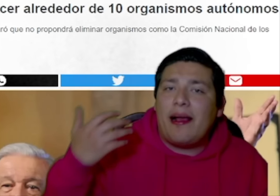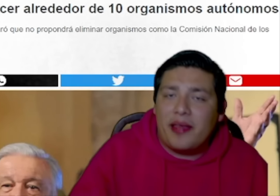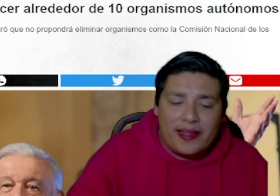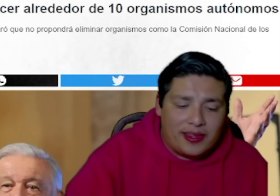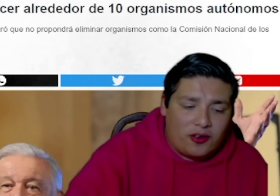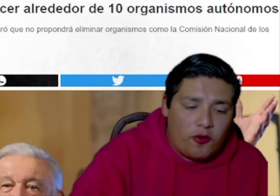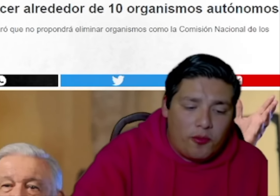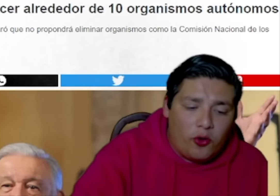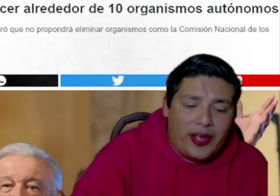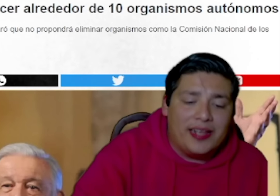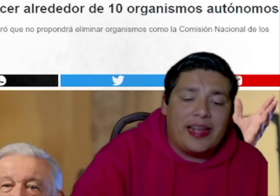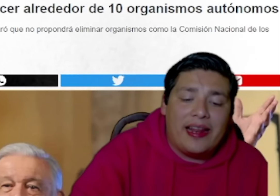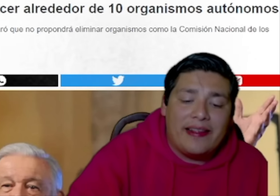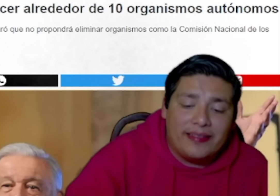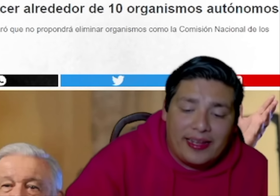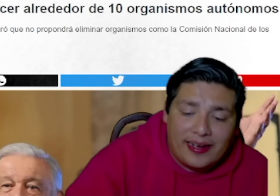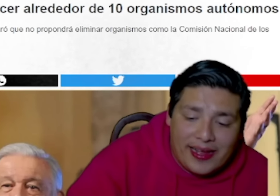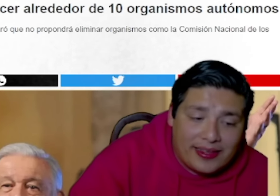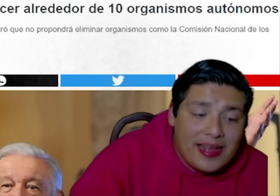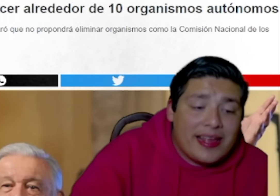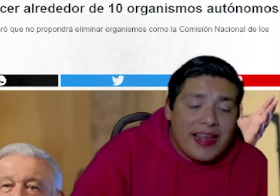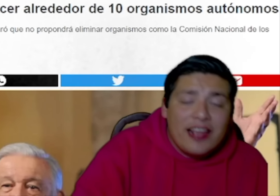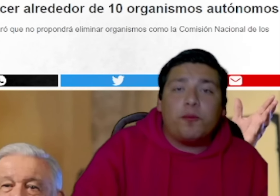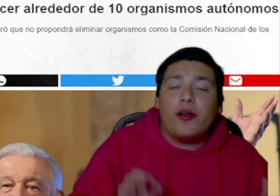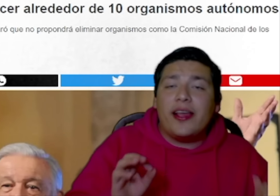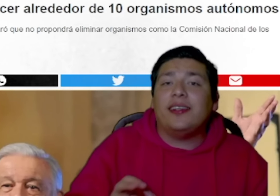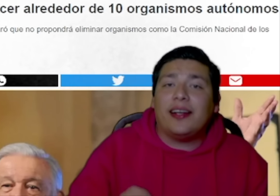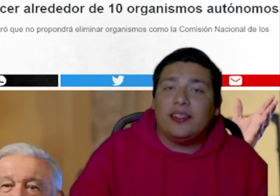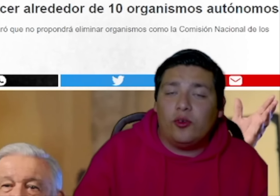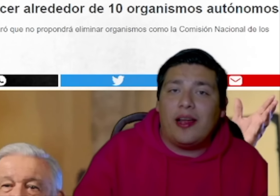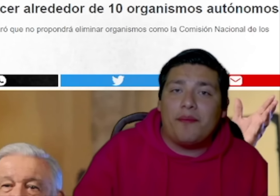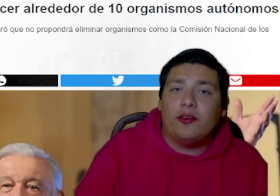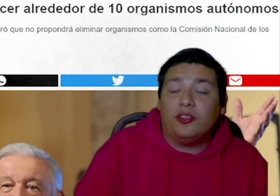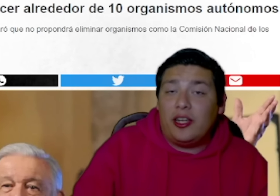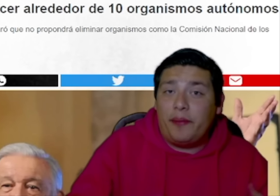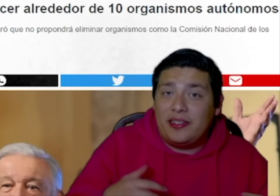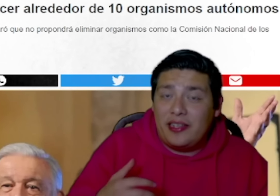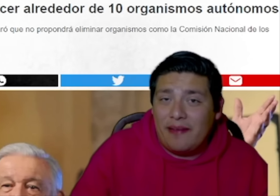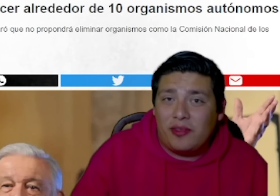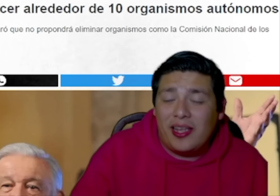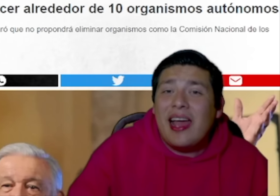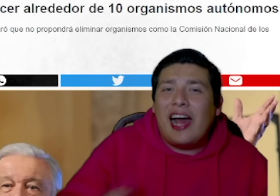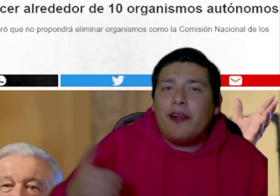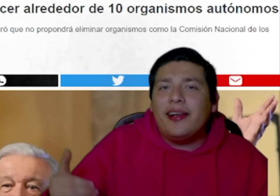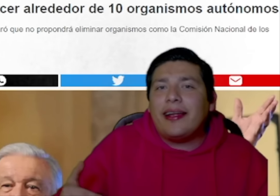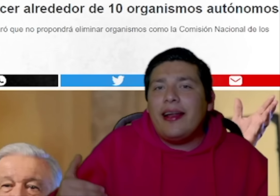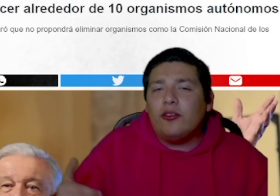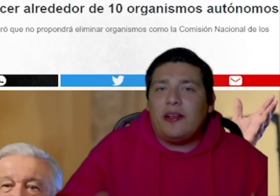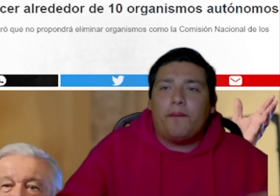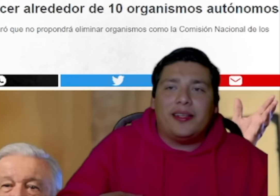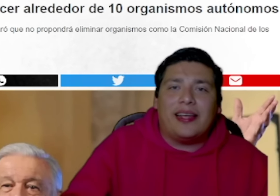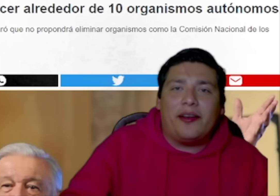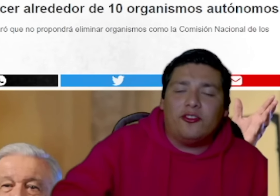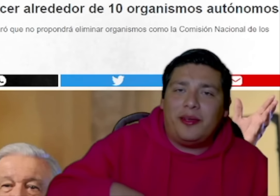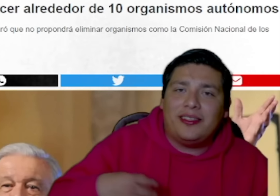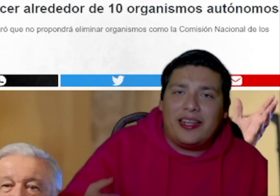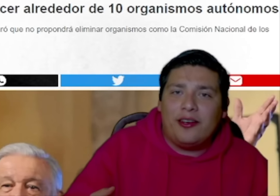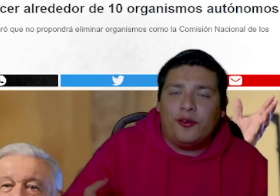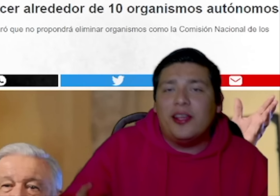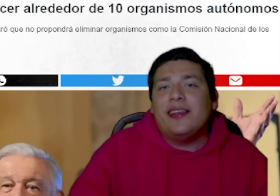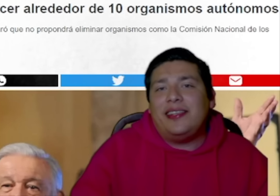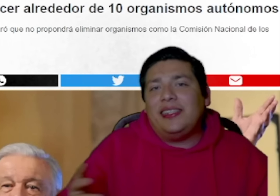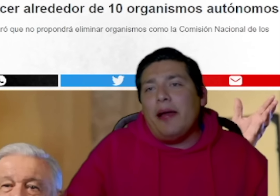esta herramienta como lo es el internet. Y es por esa razón, amigos, que el presidente, al ver que los